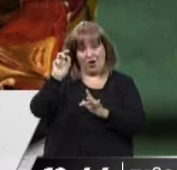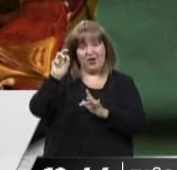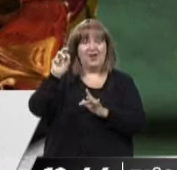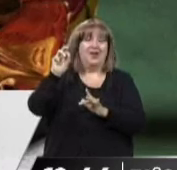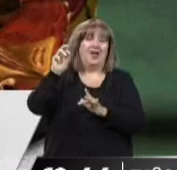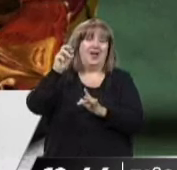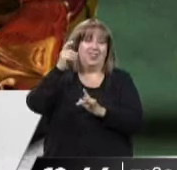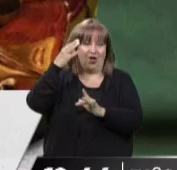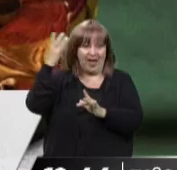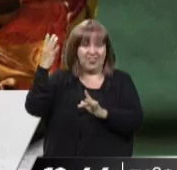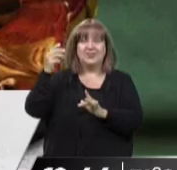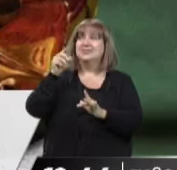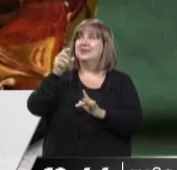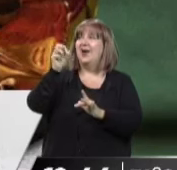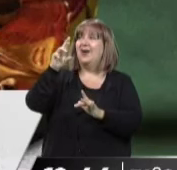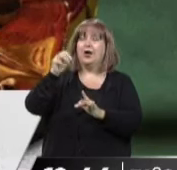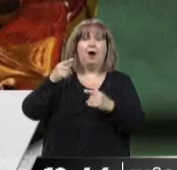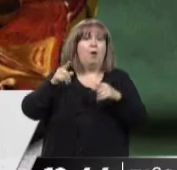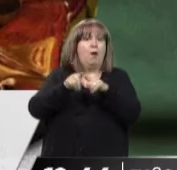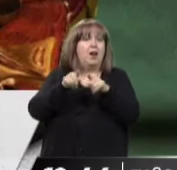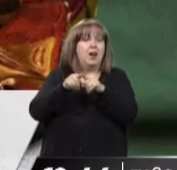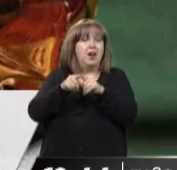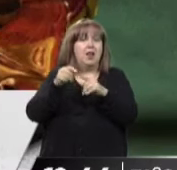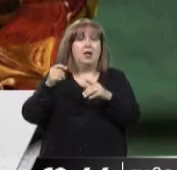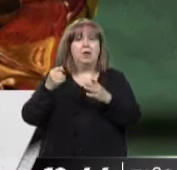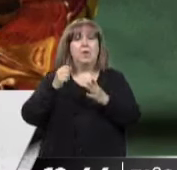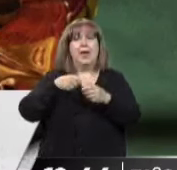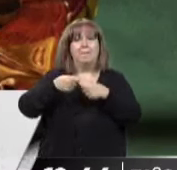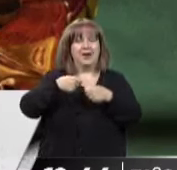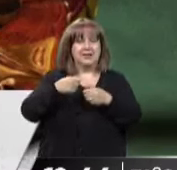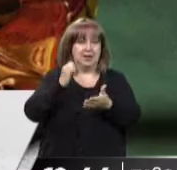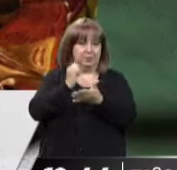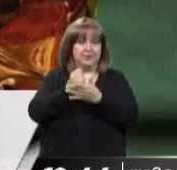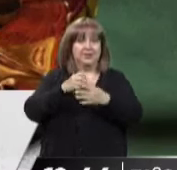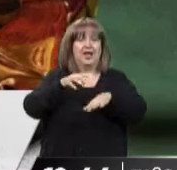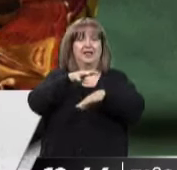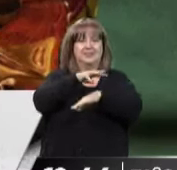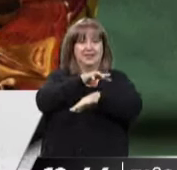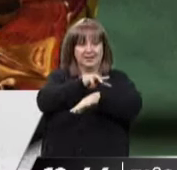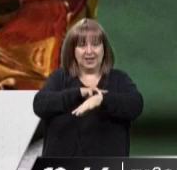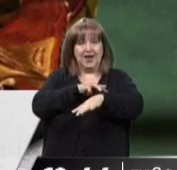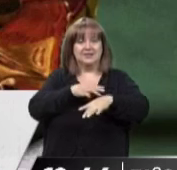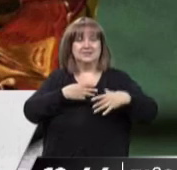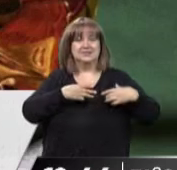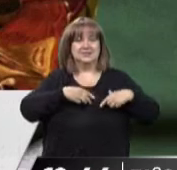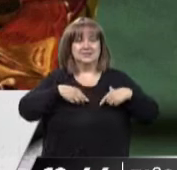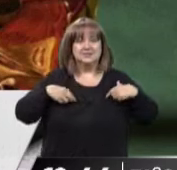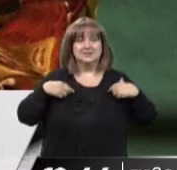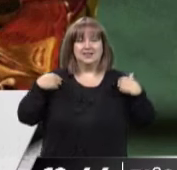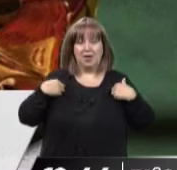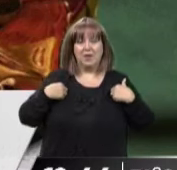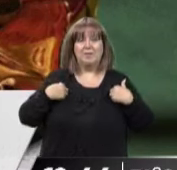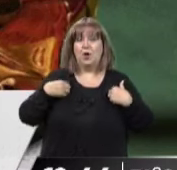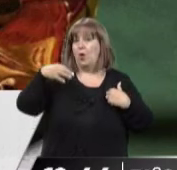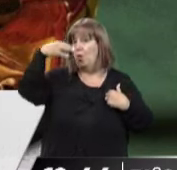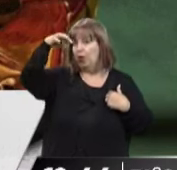la que patrocina también las camisetas de la selección, con el de las tres tiras, es el único botín